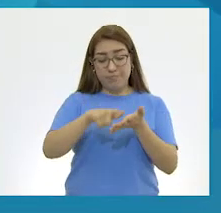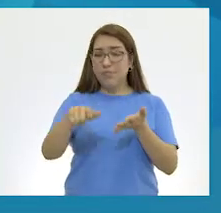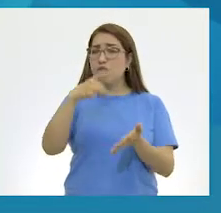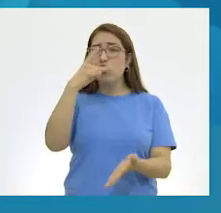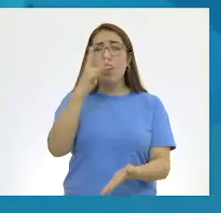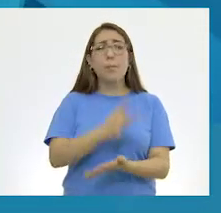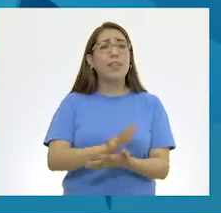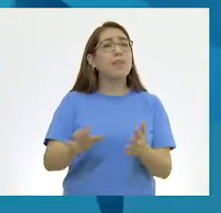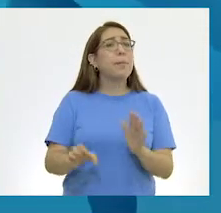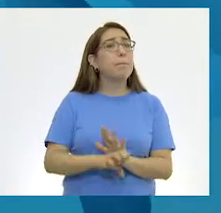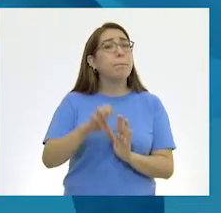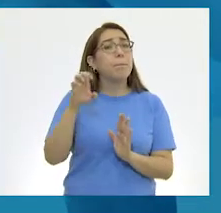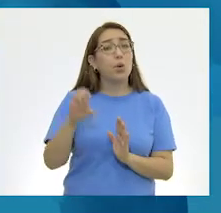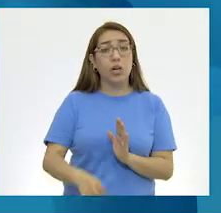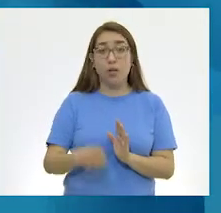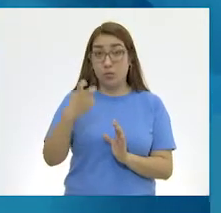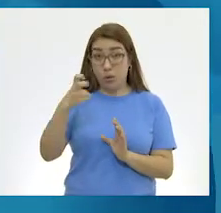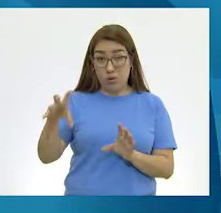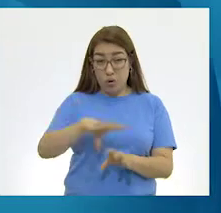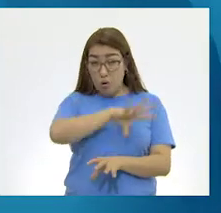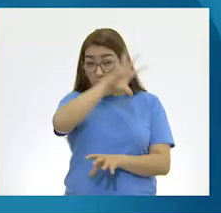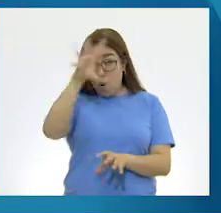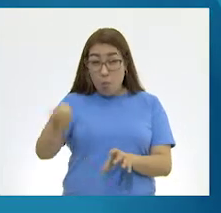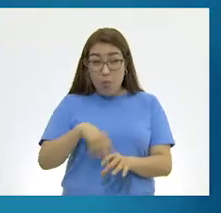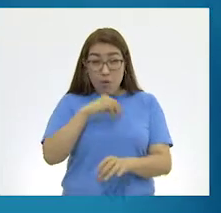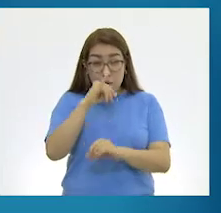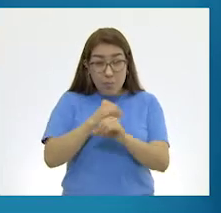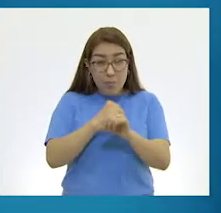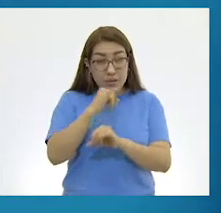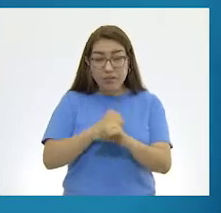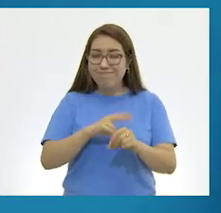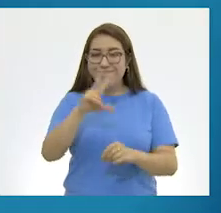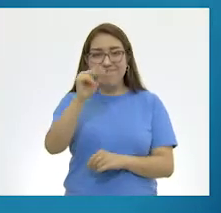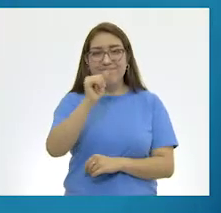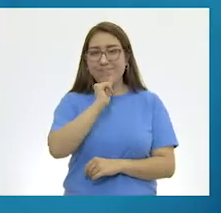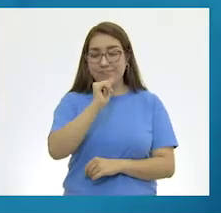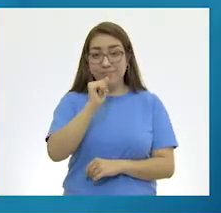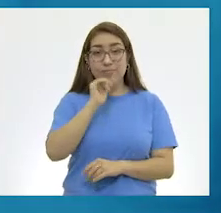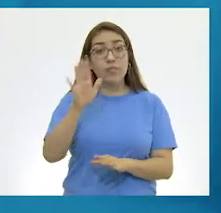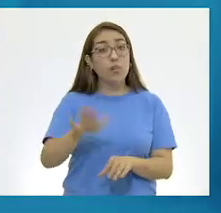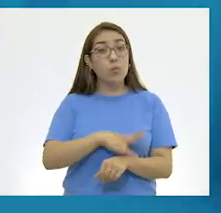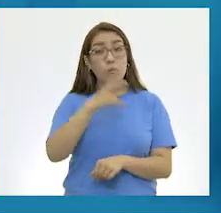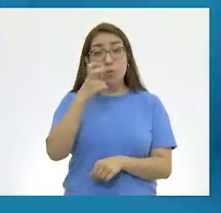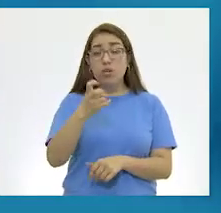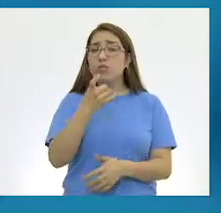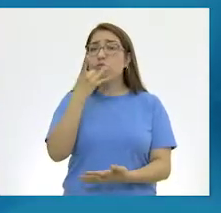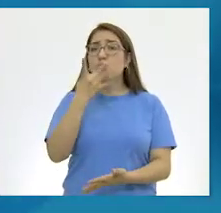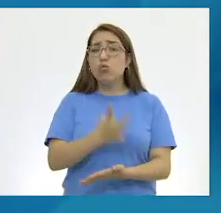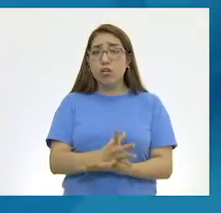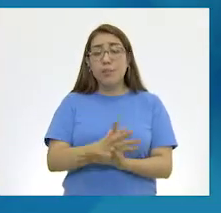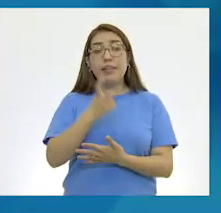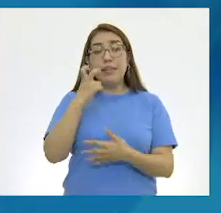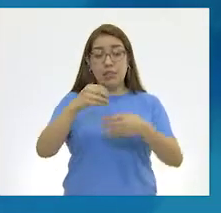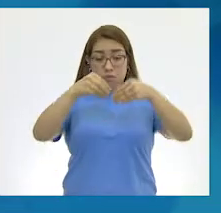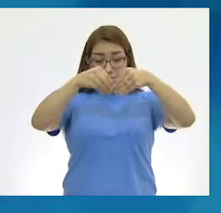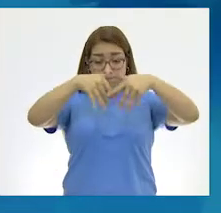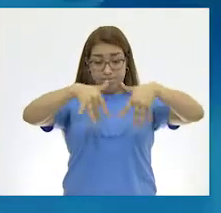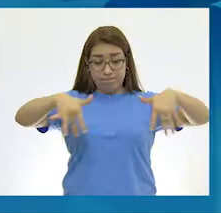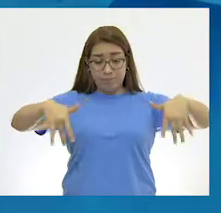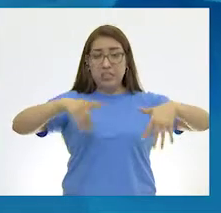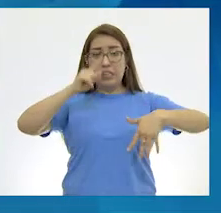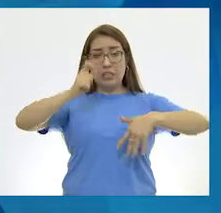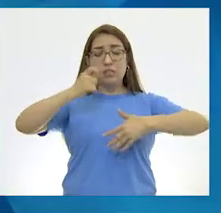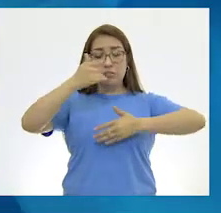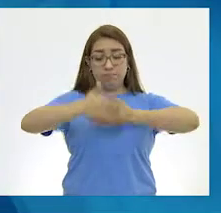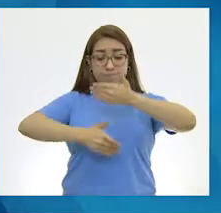un ejemplo. No les mostré todo lo que ya había investigado. Por eso únicamente desarrollé la rama correspondiente a la